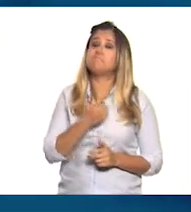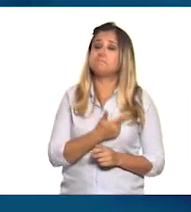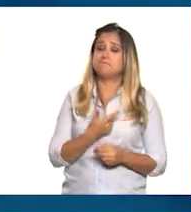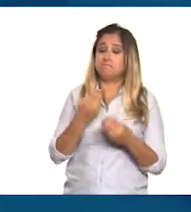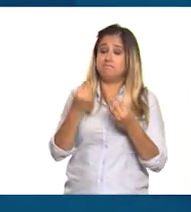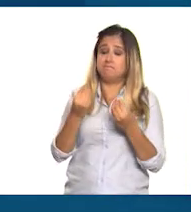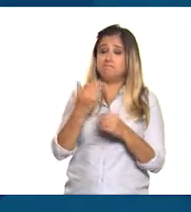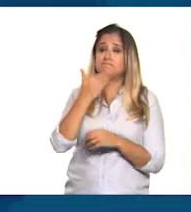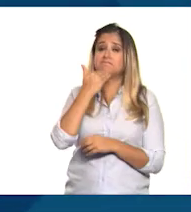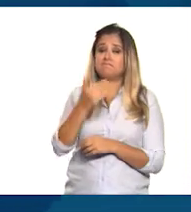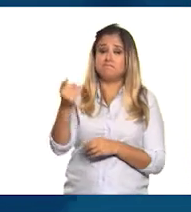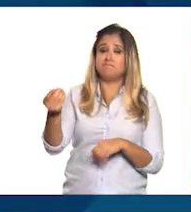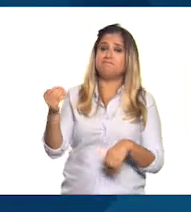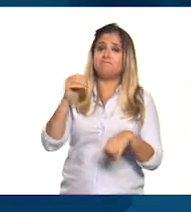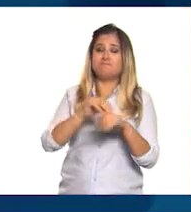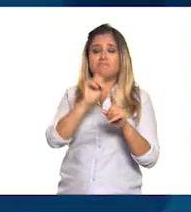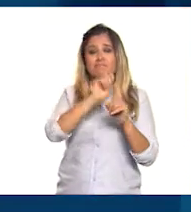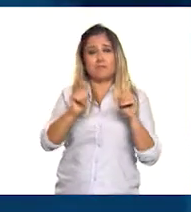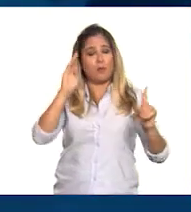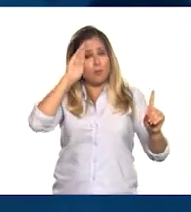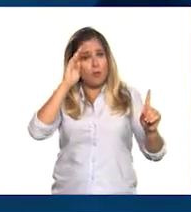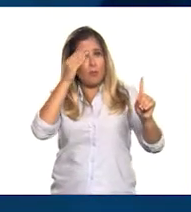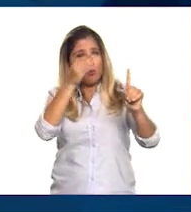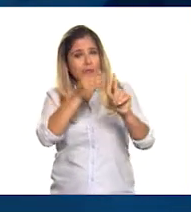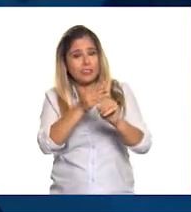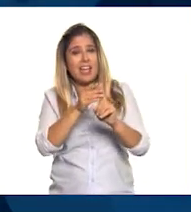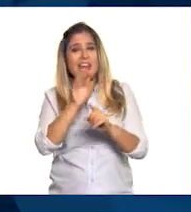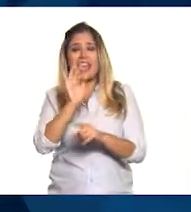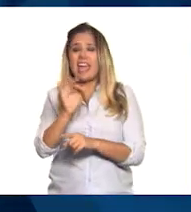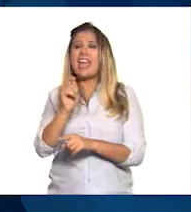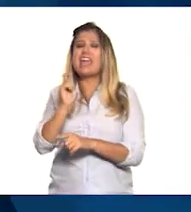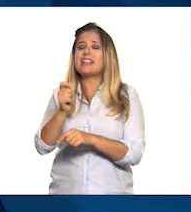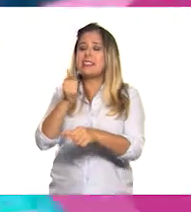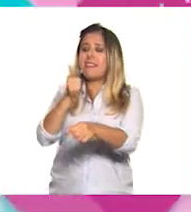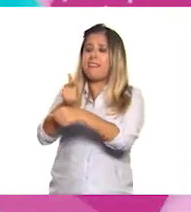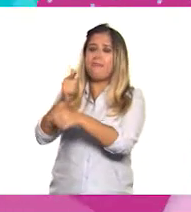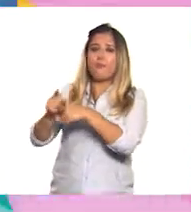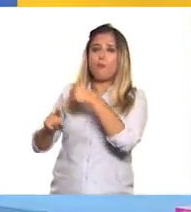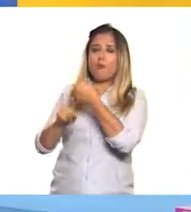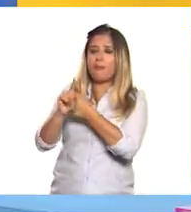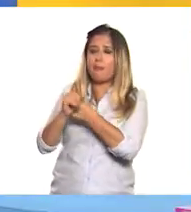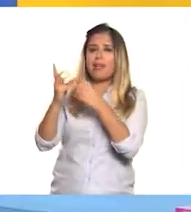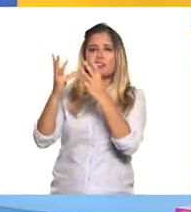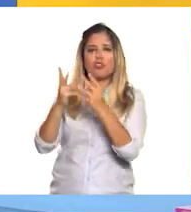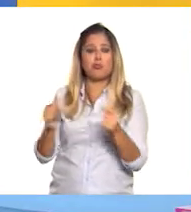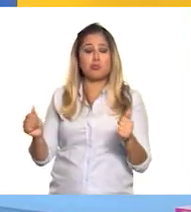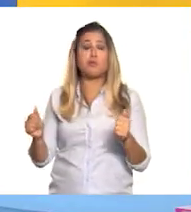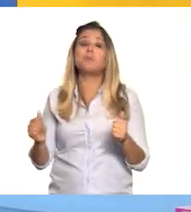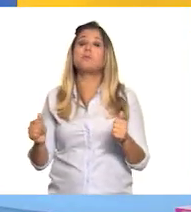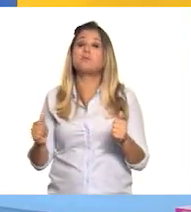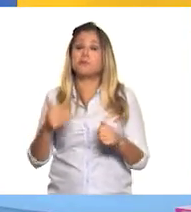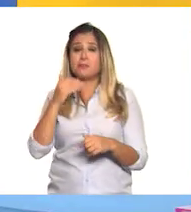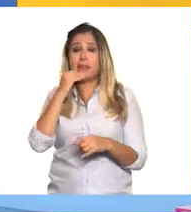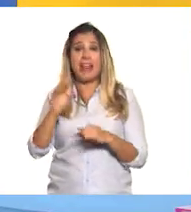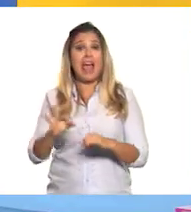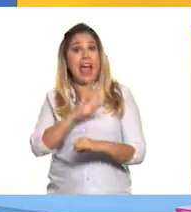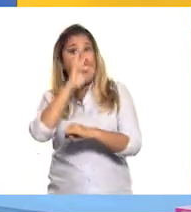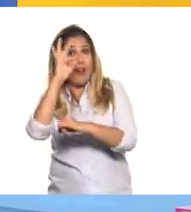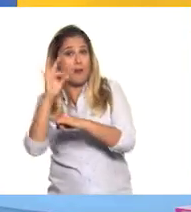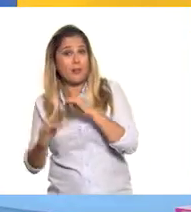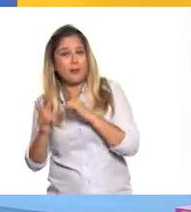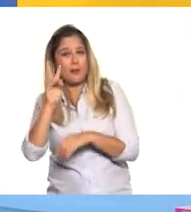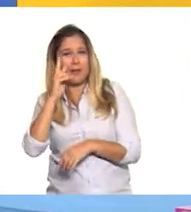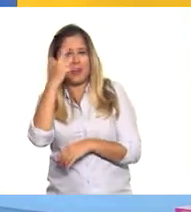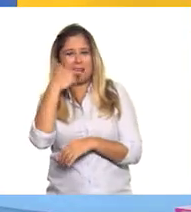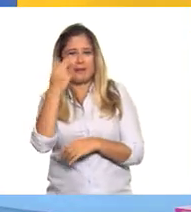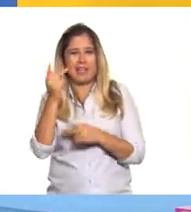que incluyeras en el propósito la parte de identificar problemas y buscar soluciones. Porque al final, como lo vimos al